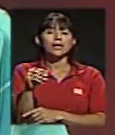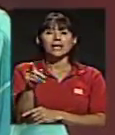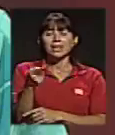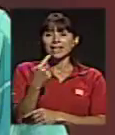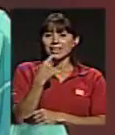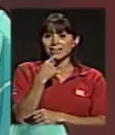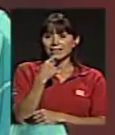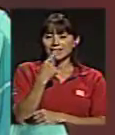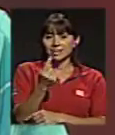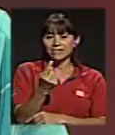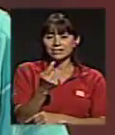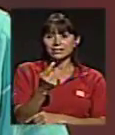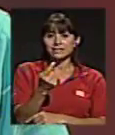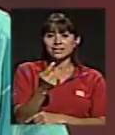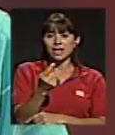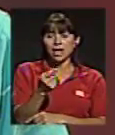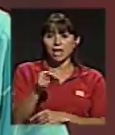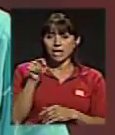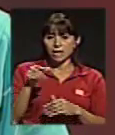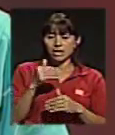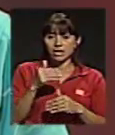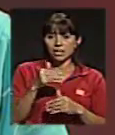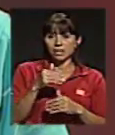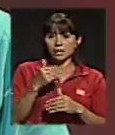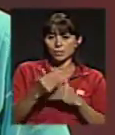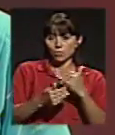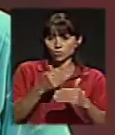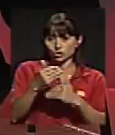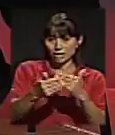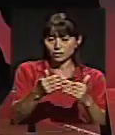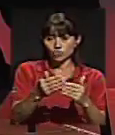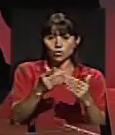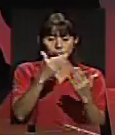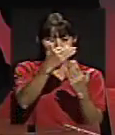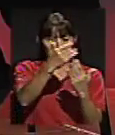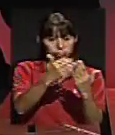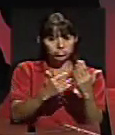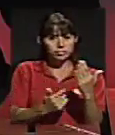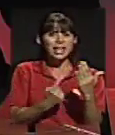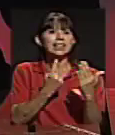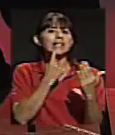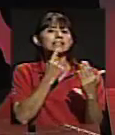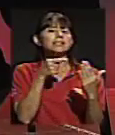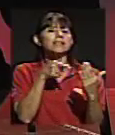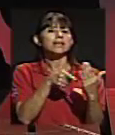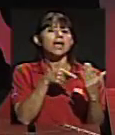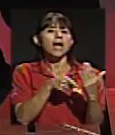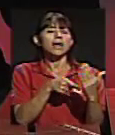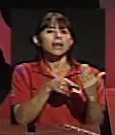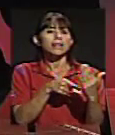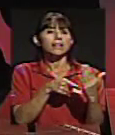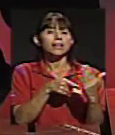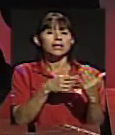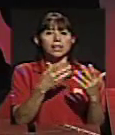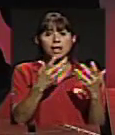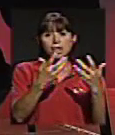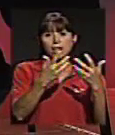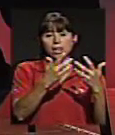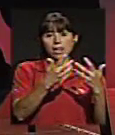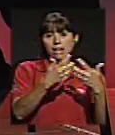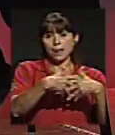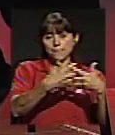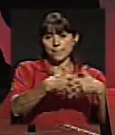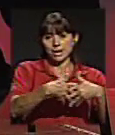decía el proceso entre las cláusulas también que el operador,